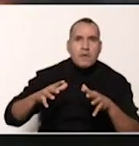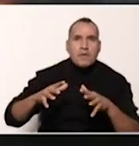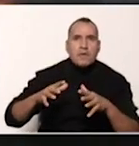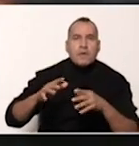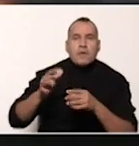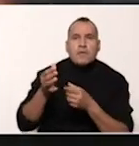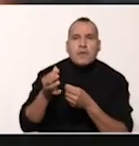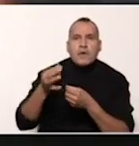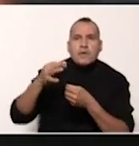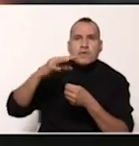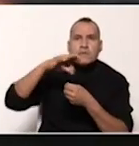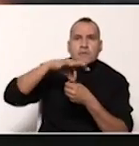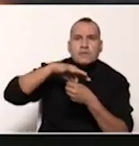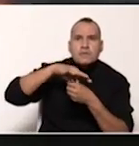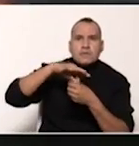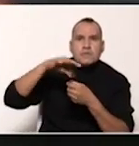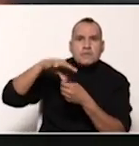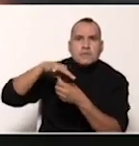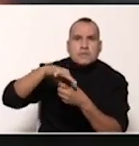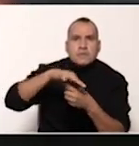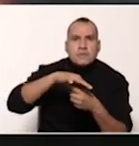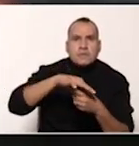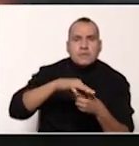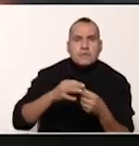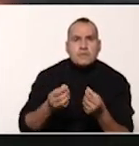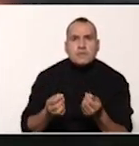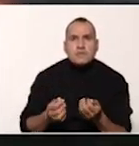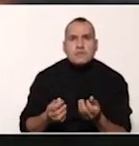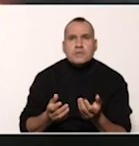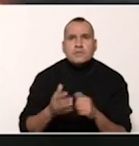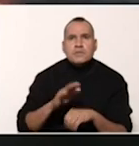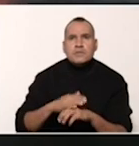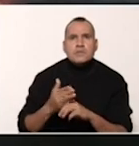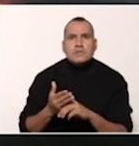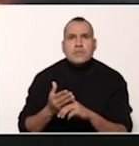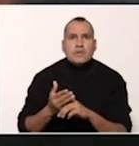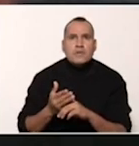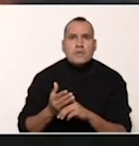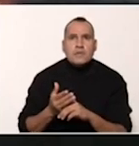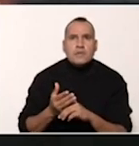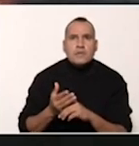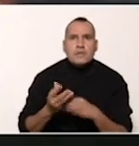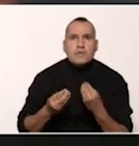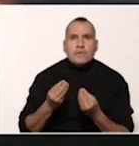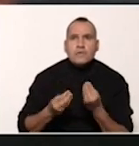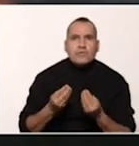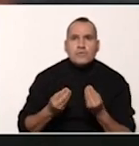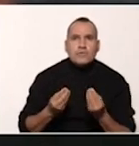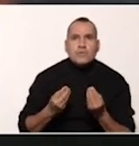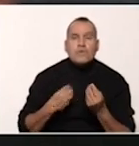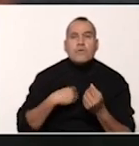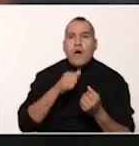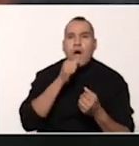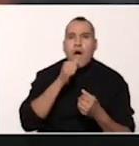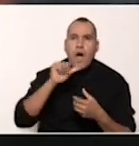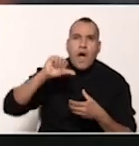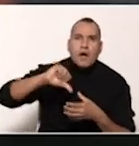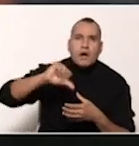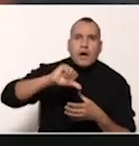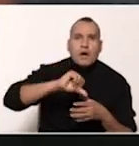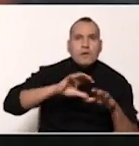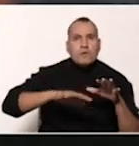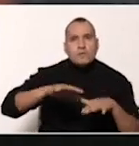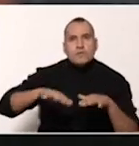semillas se recomienda un sustrato de fácil penetración y manejo, con textura fina y estable, con alta retención de agua, cierta cantidad